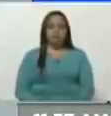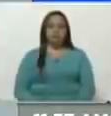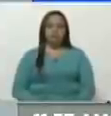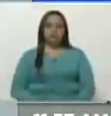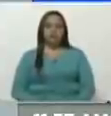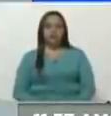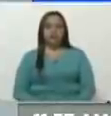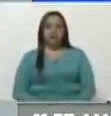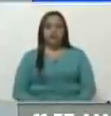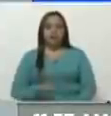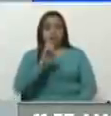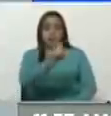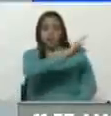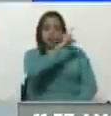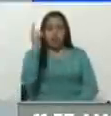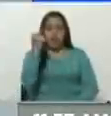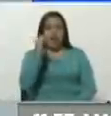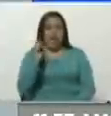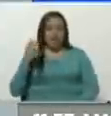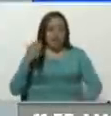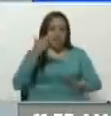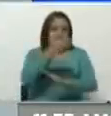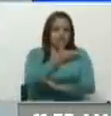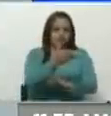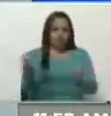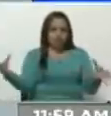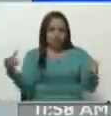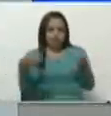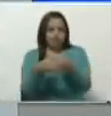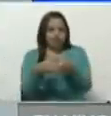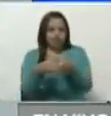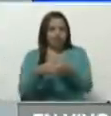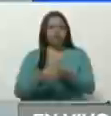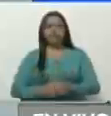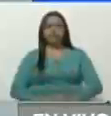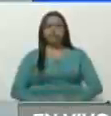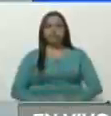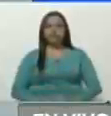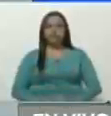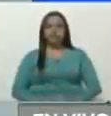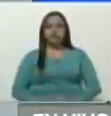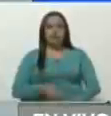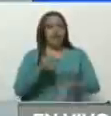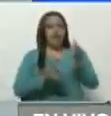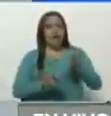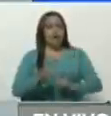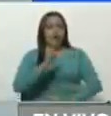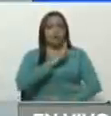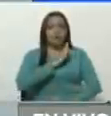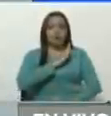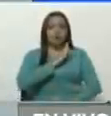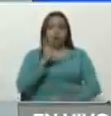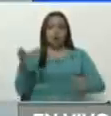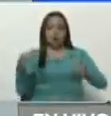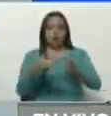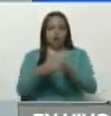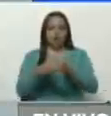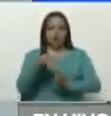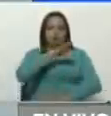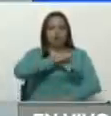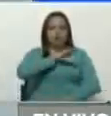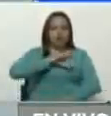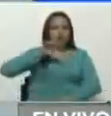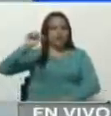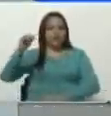colectiva en todas sus instancias y además algo muy propio de los partidos de inspiración socialista,